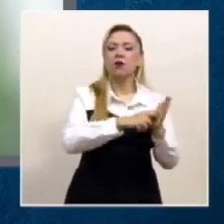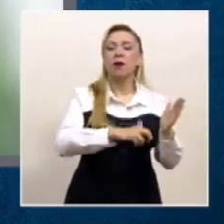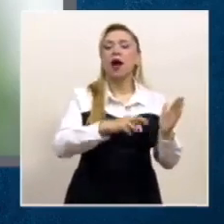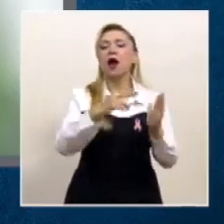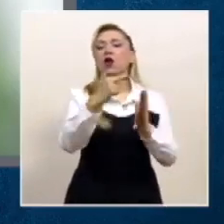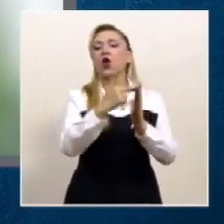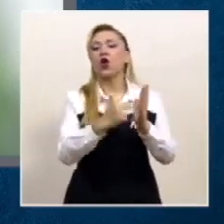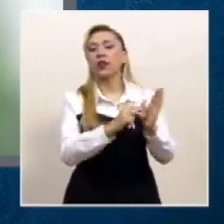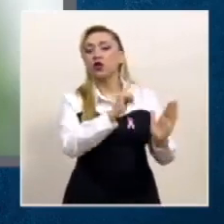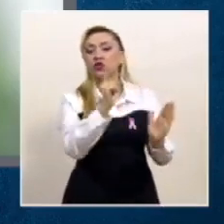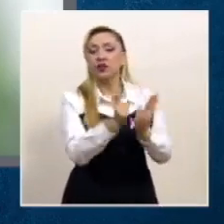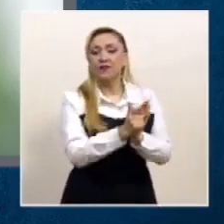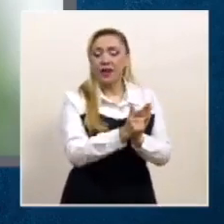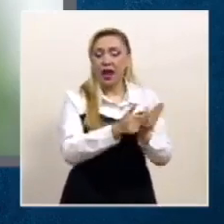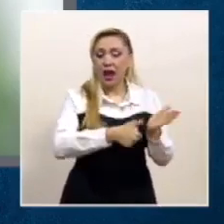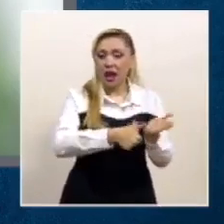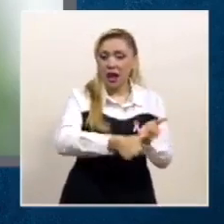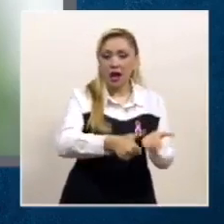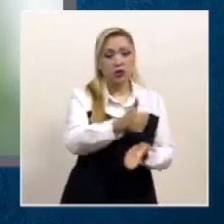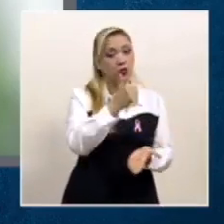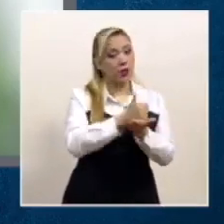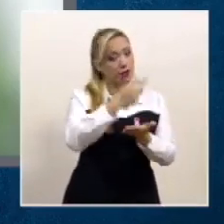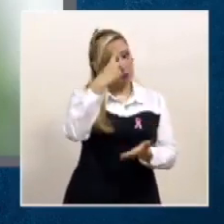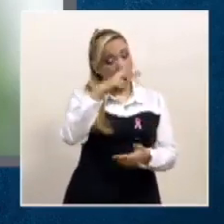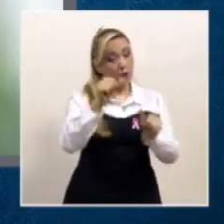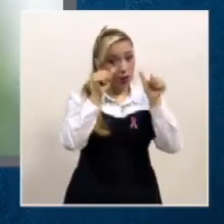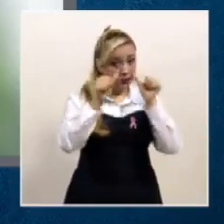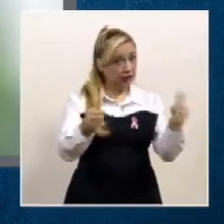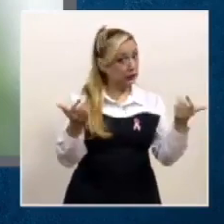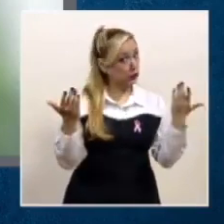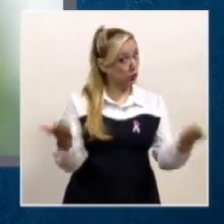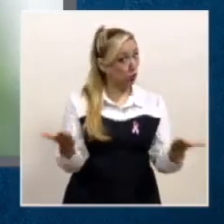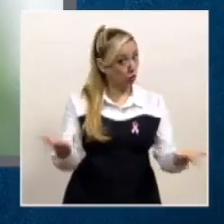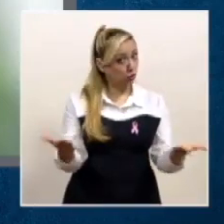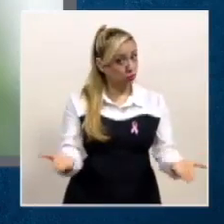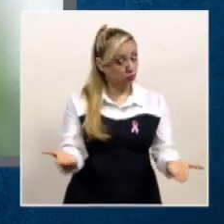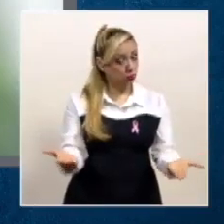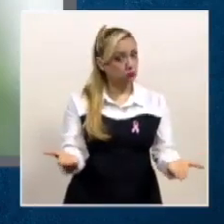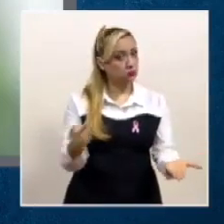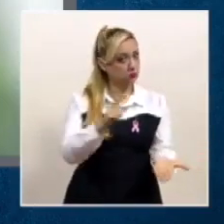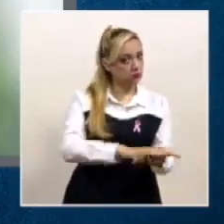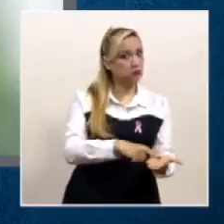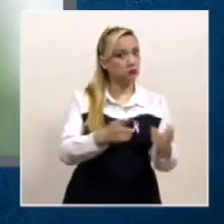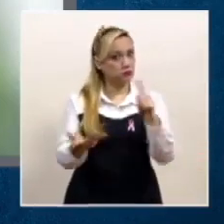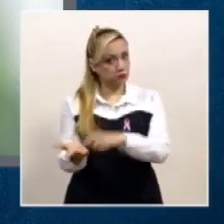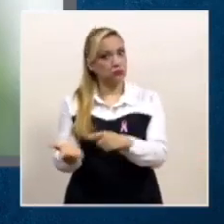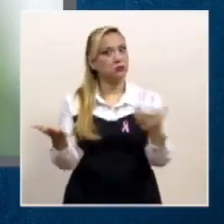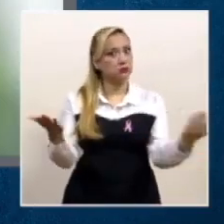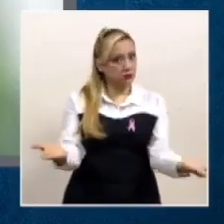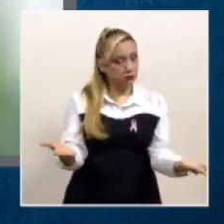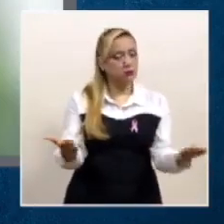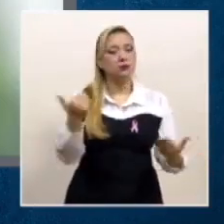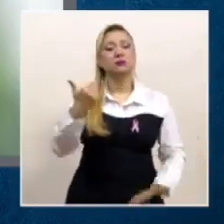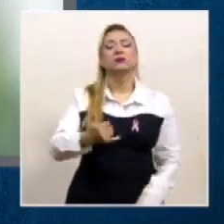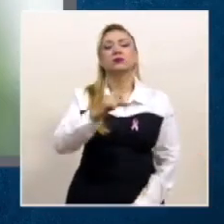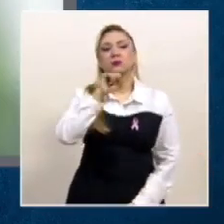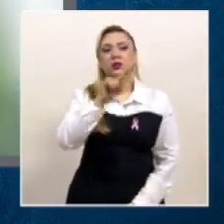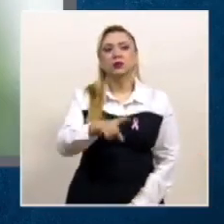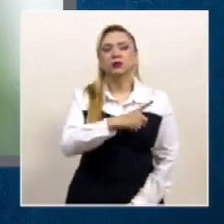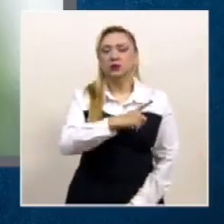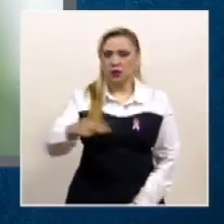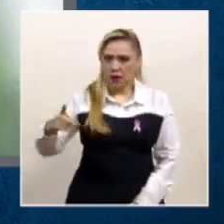de la Ciudad de México. Hay que estar atentas y atentos a estos procesos legislativos porque además se debe de considerar